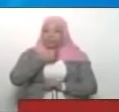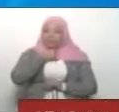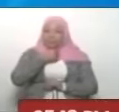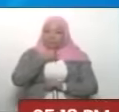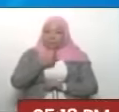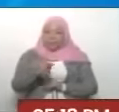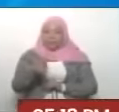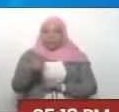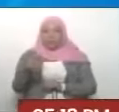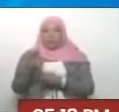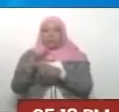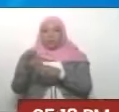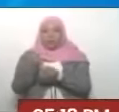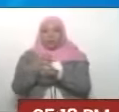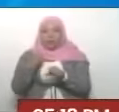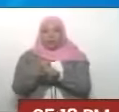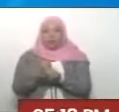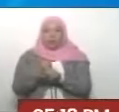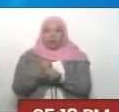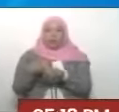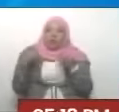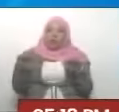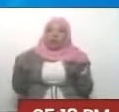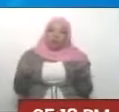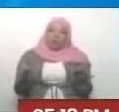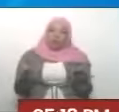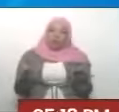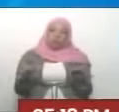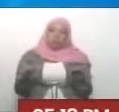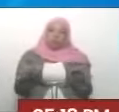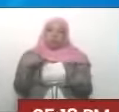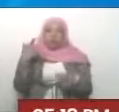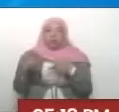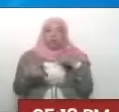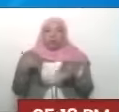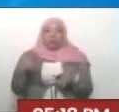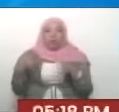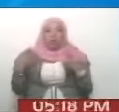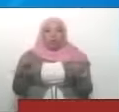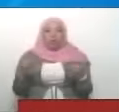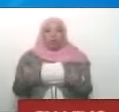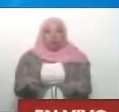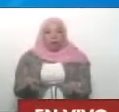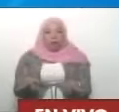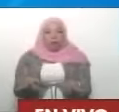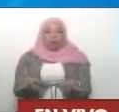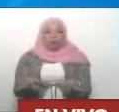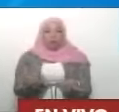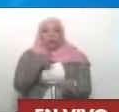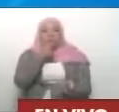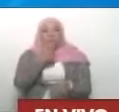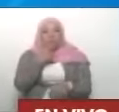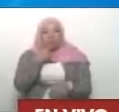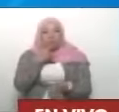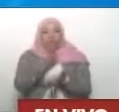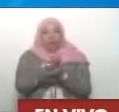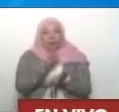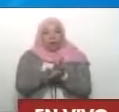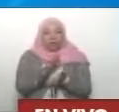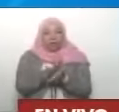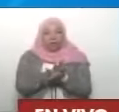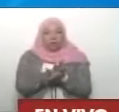permite que uno conversa, porque uno cuando uno va en la carretera va conversando, relajado, chévere,